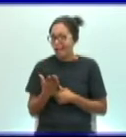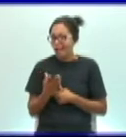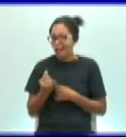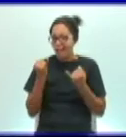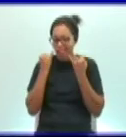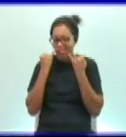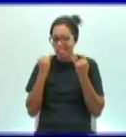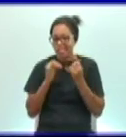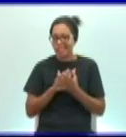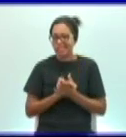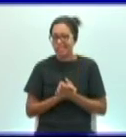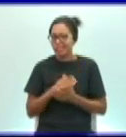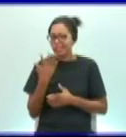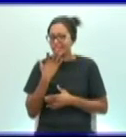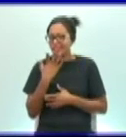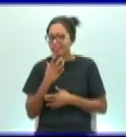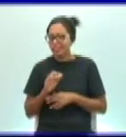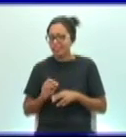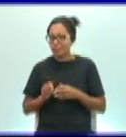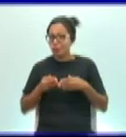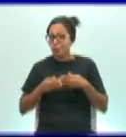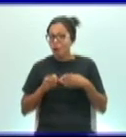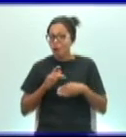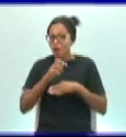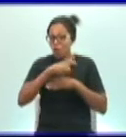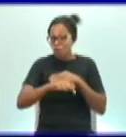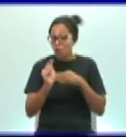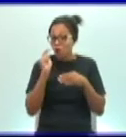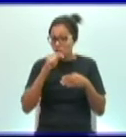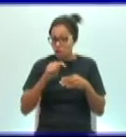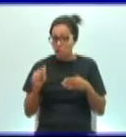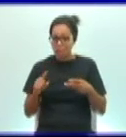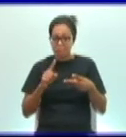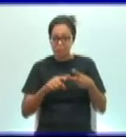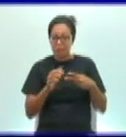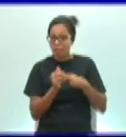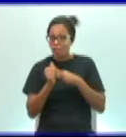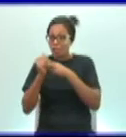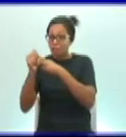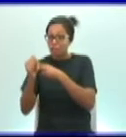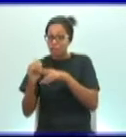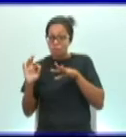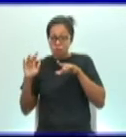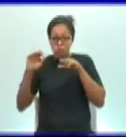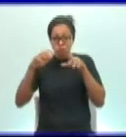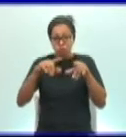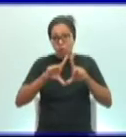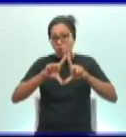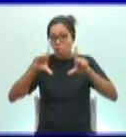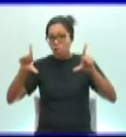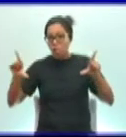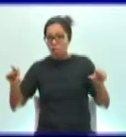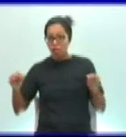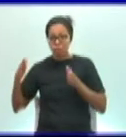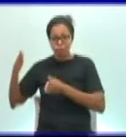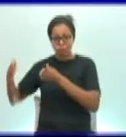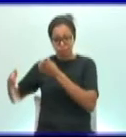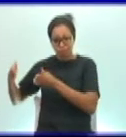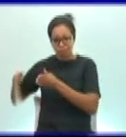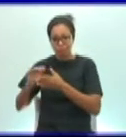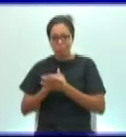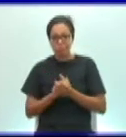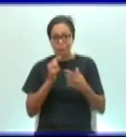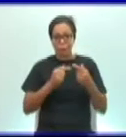identificar. Expedicionario del Granma, uno de los líderes de la invasión a Occidente, principal estratega de la batalla de Aguajay y sofocó los intentos sediciosos